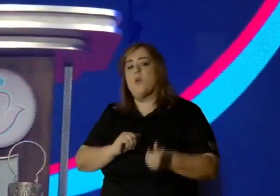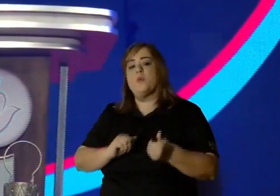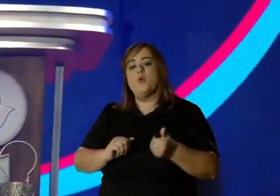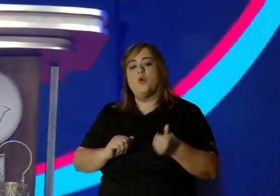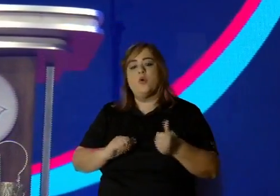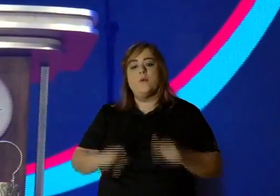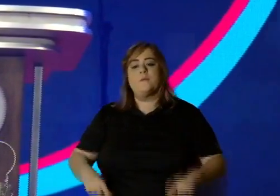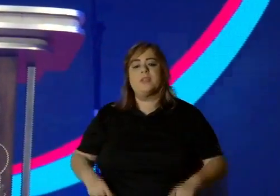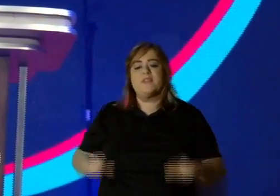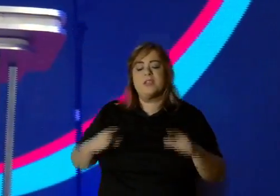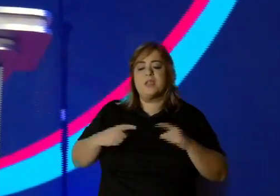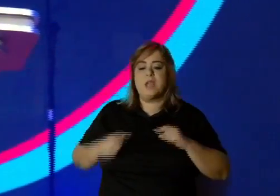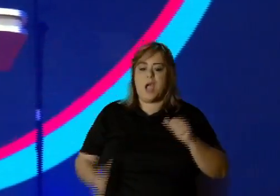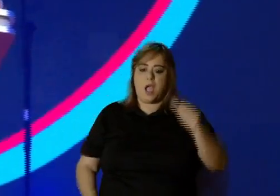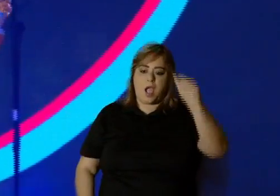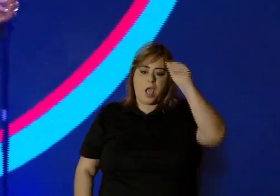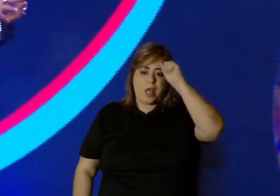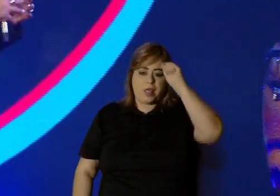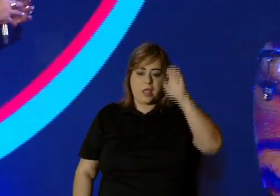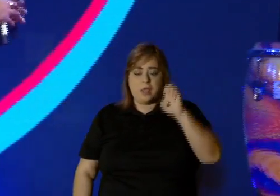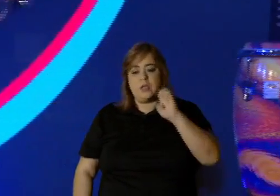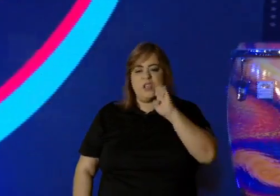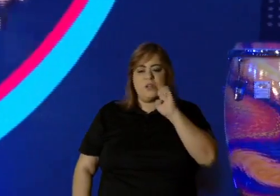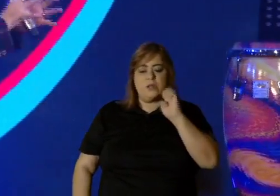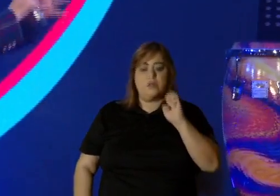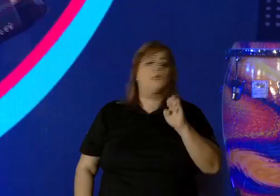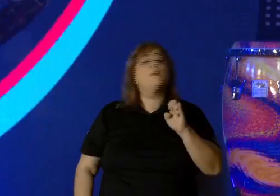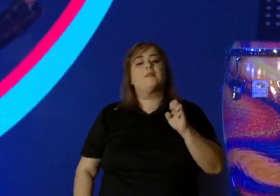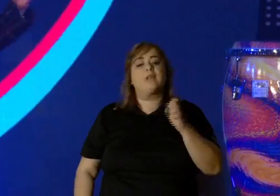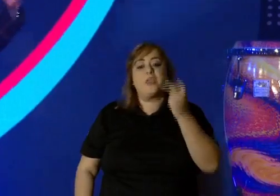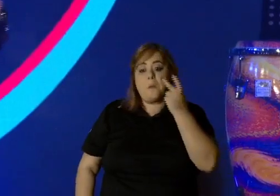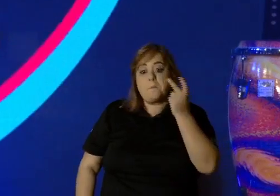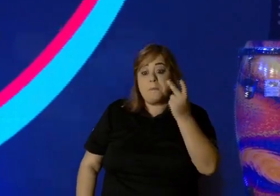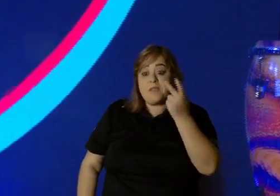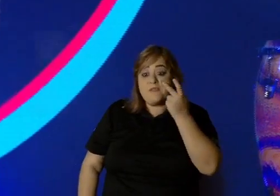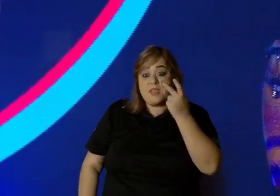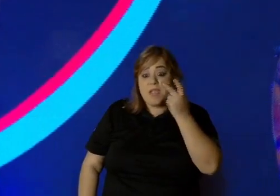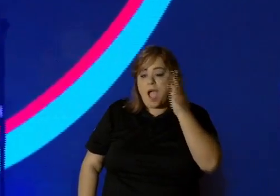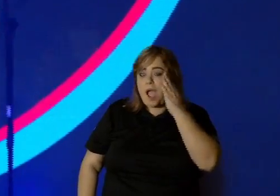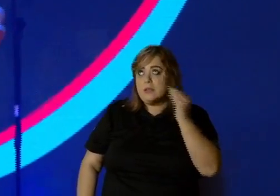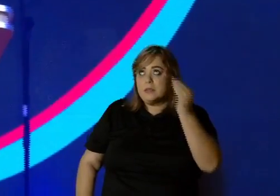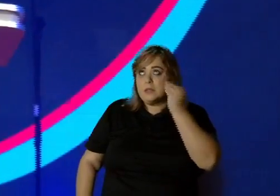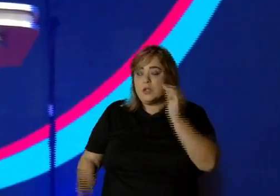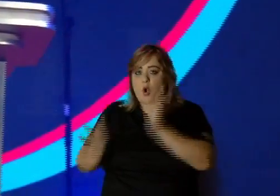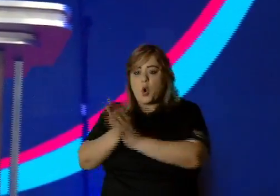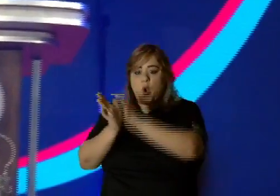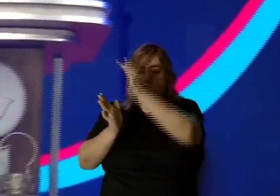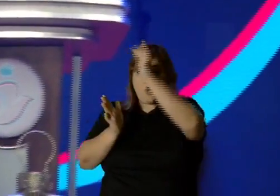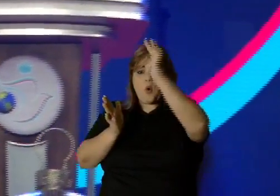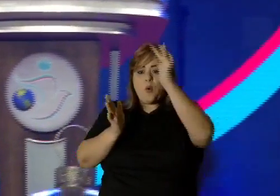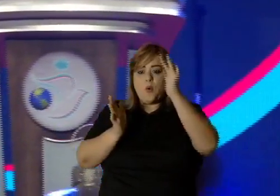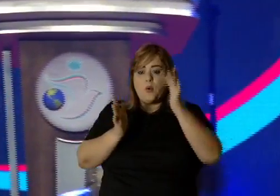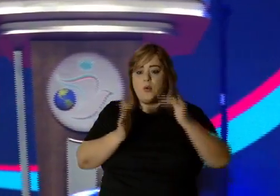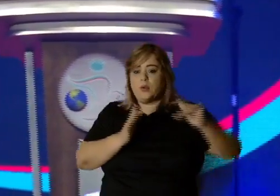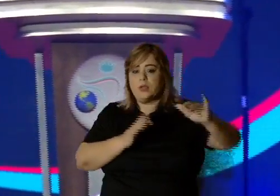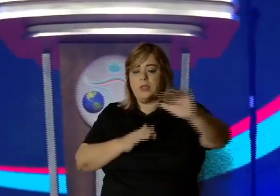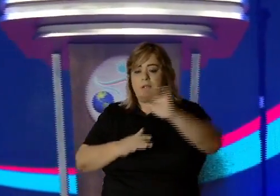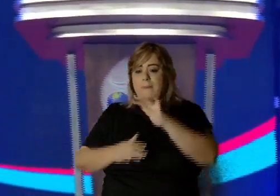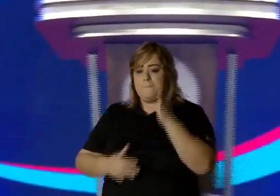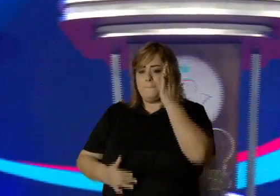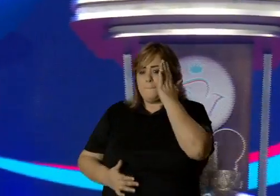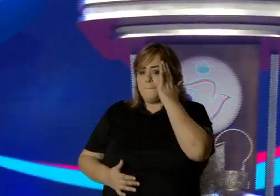vivía Eva en el huerto? ¿Vivían bajo qué? La gloria de Dios. Fueron destituidos de esa gloria por causa de